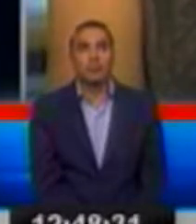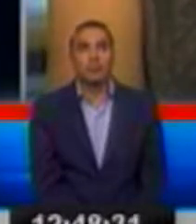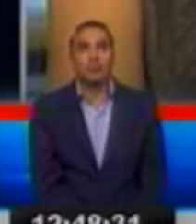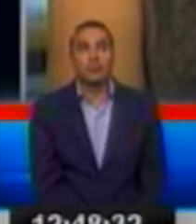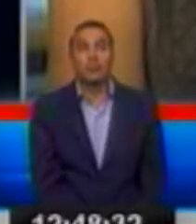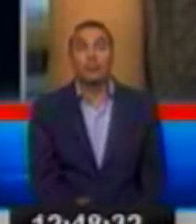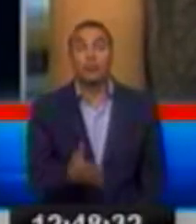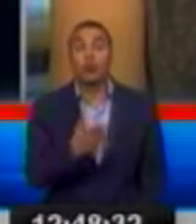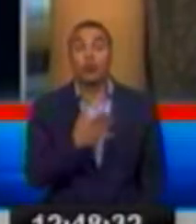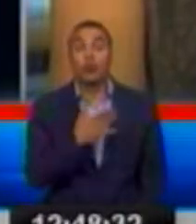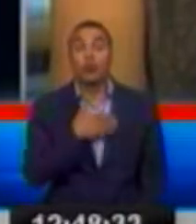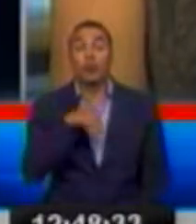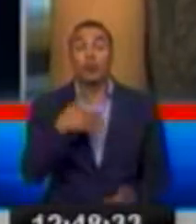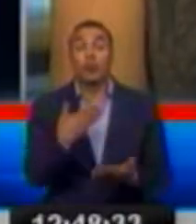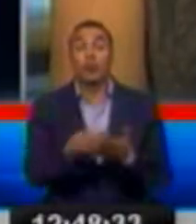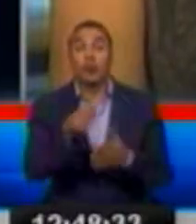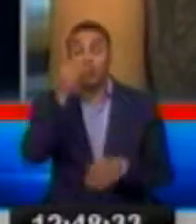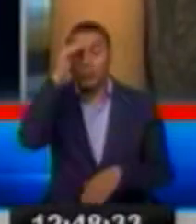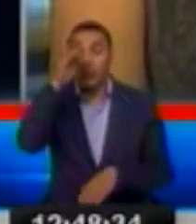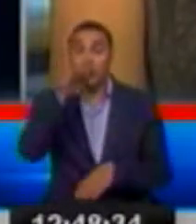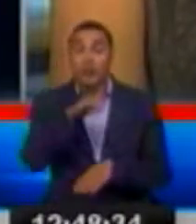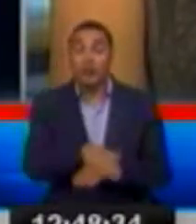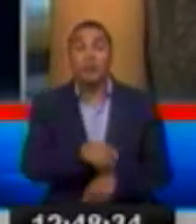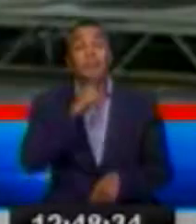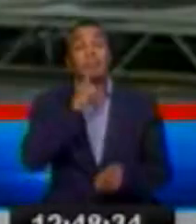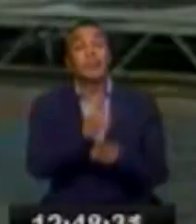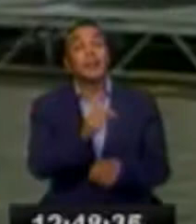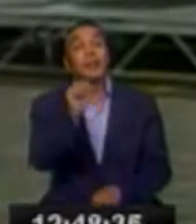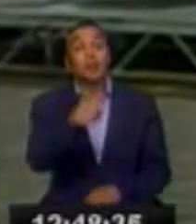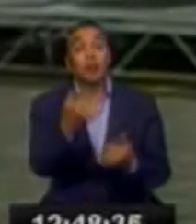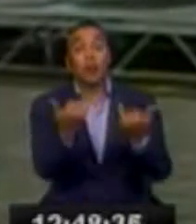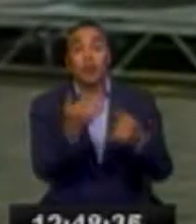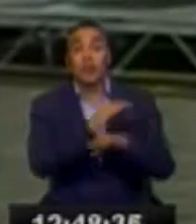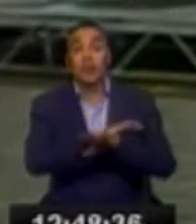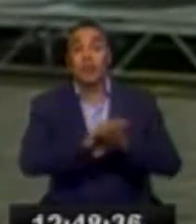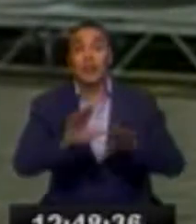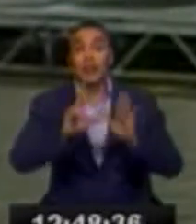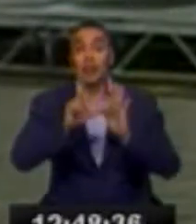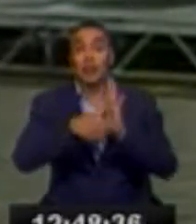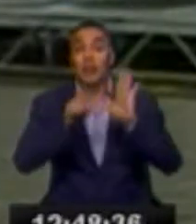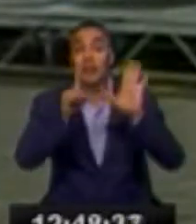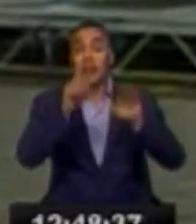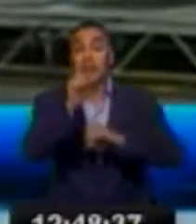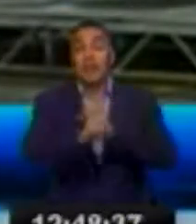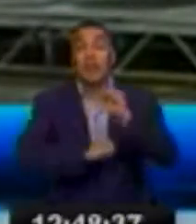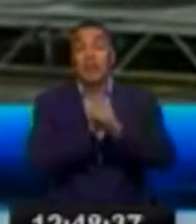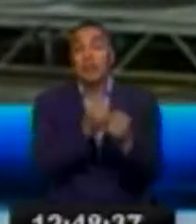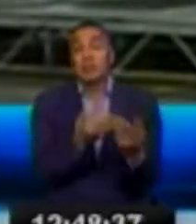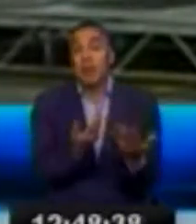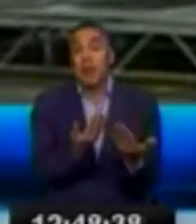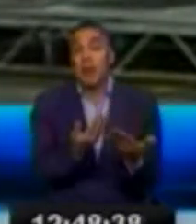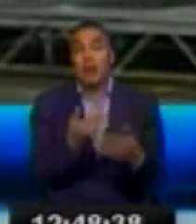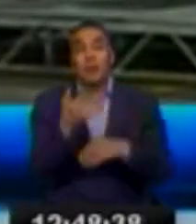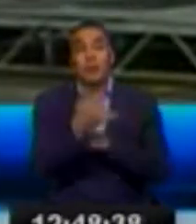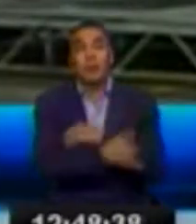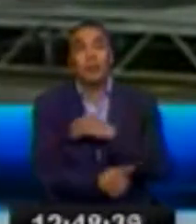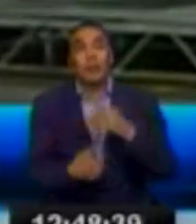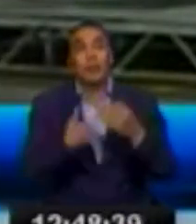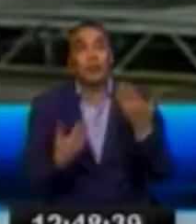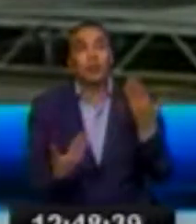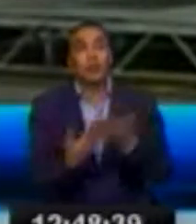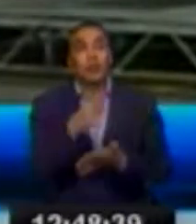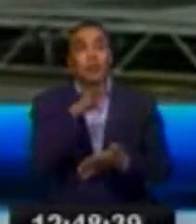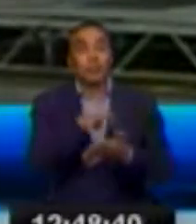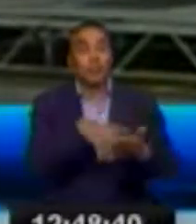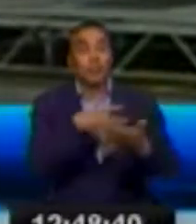¿Qué tal, Caridad? Amigos televidentes, buenas tardes. Así es, hoy finalmente y luego de 6 años de espera, el país tiene un nuevo cuadro básico